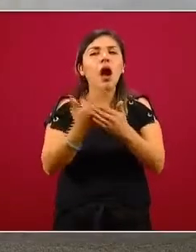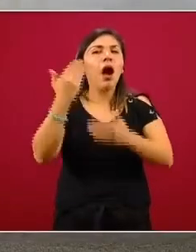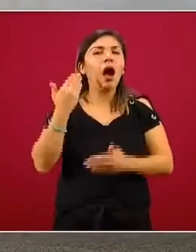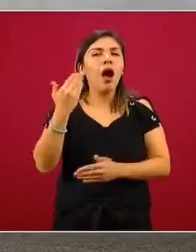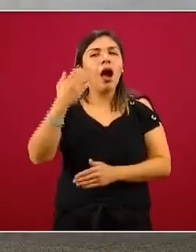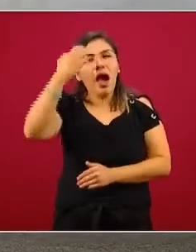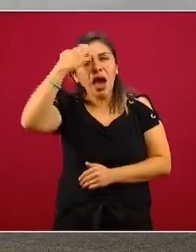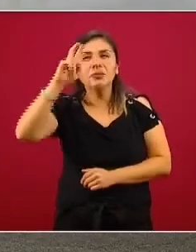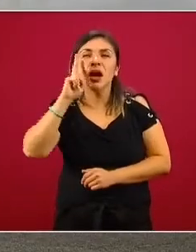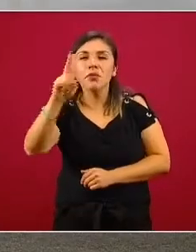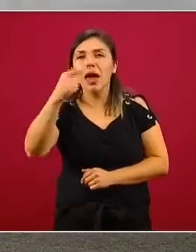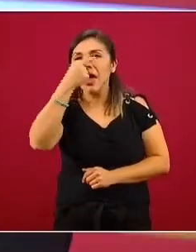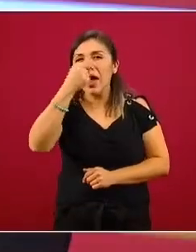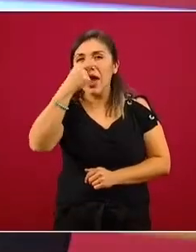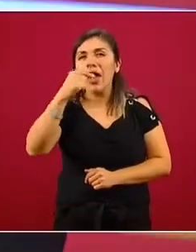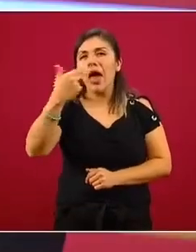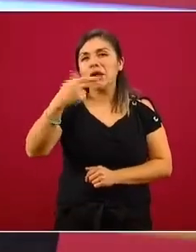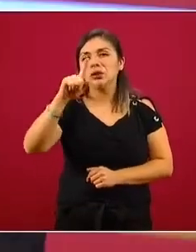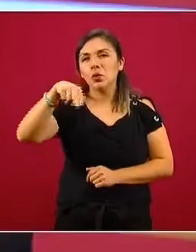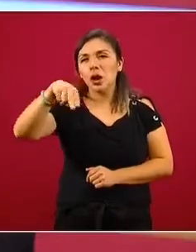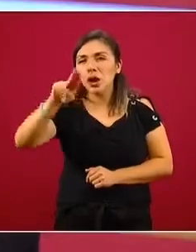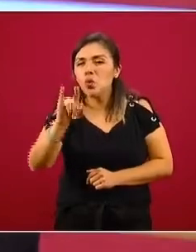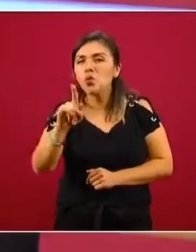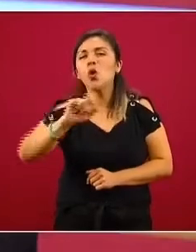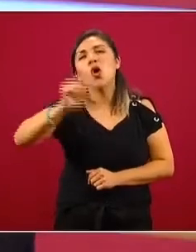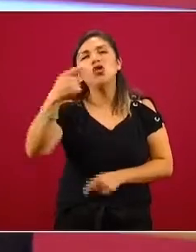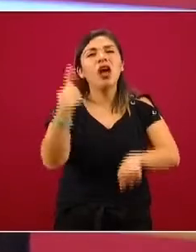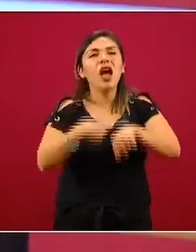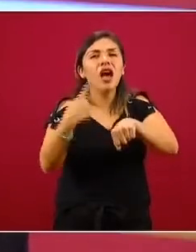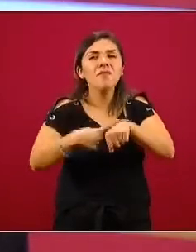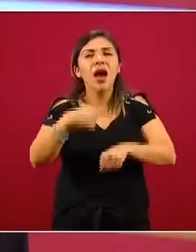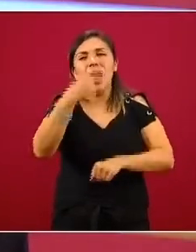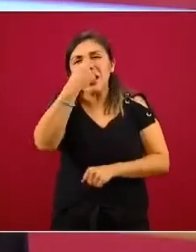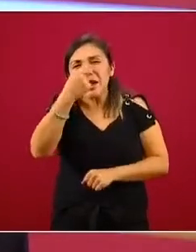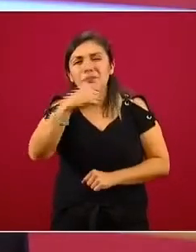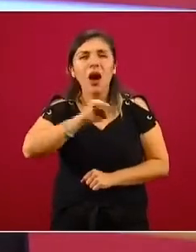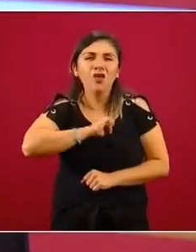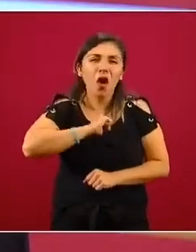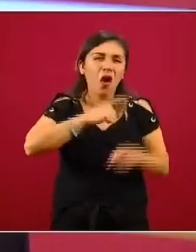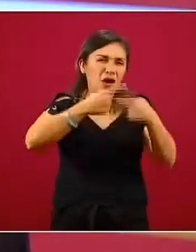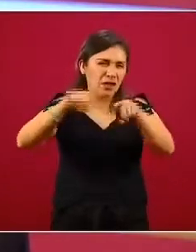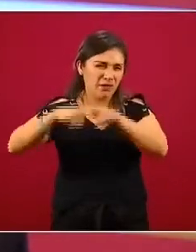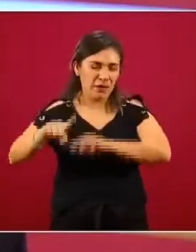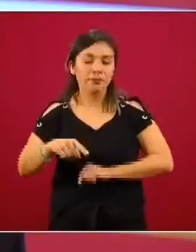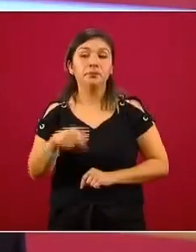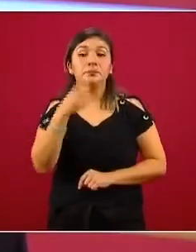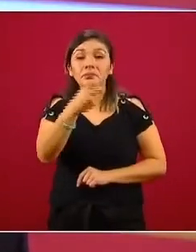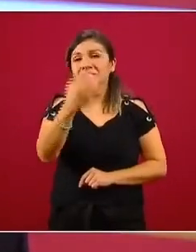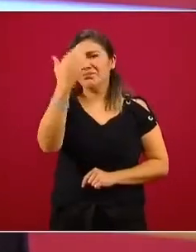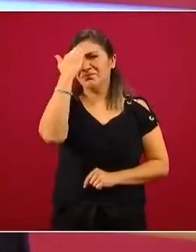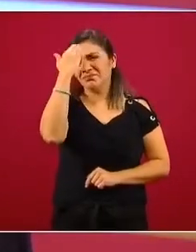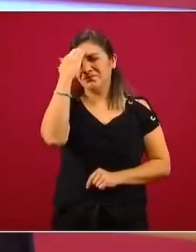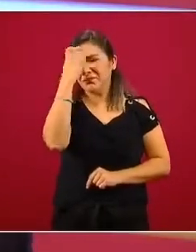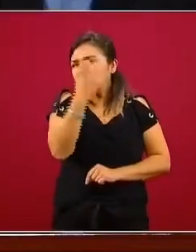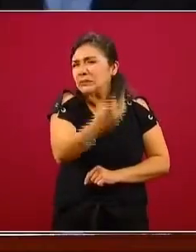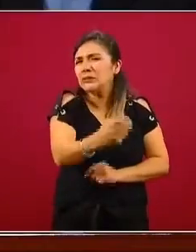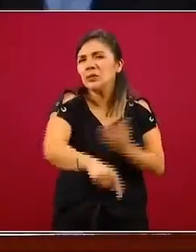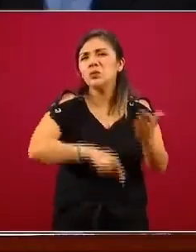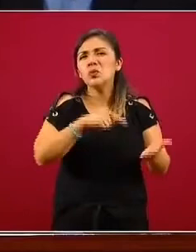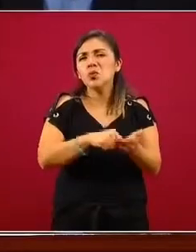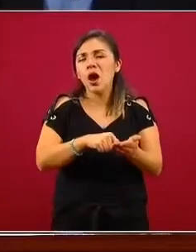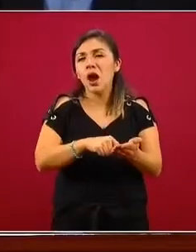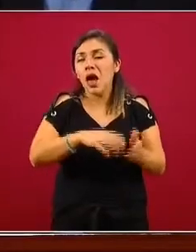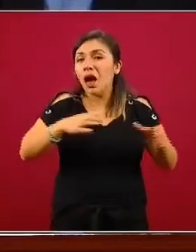y otras enfermedades respiratorias, no tanto de COVID, donde aún no hay evidencia directa, pero es conocido que